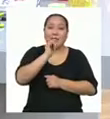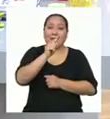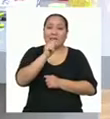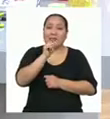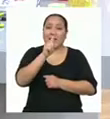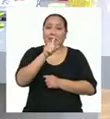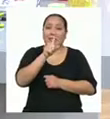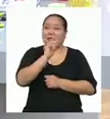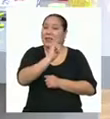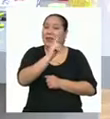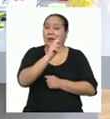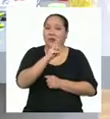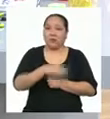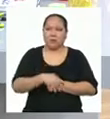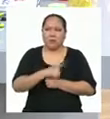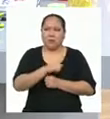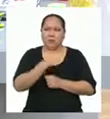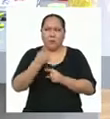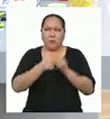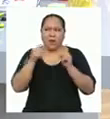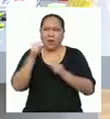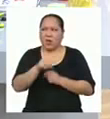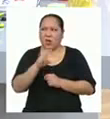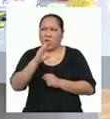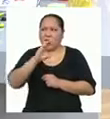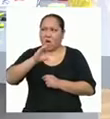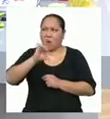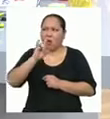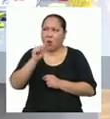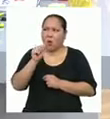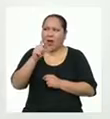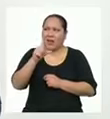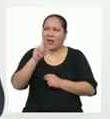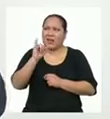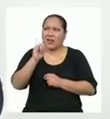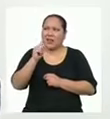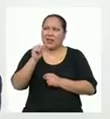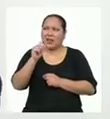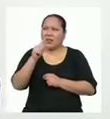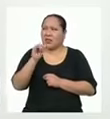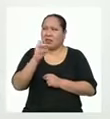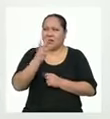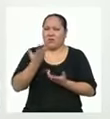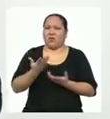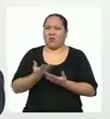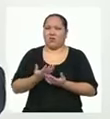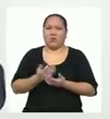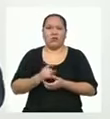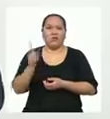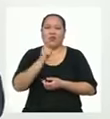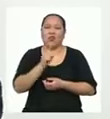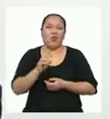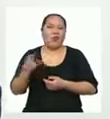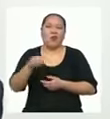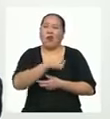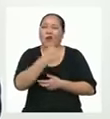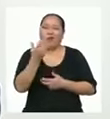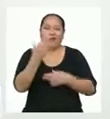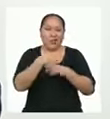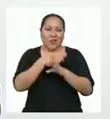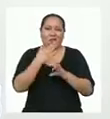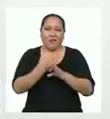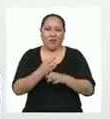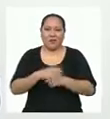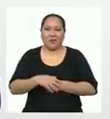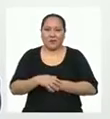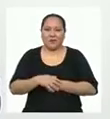representado datos cualitativos. ¿No vamos a poder calcular la media aritmética? No, pero pueden calcular otra medida de tendencia